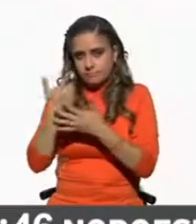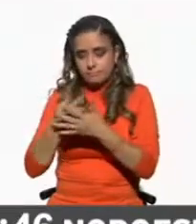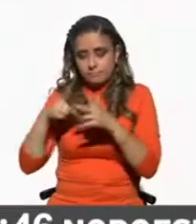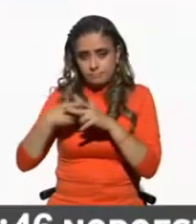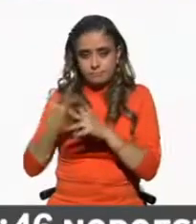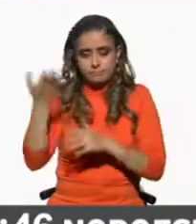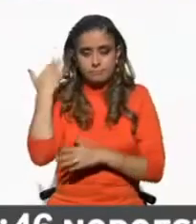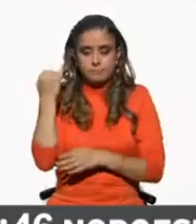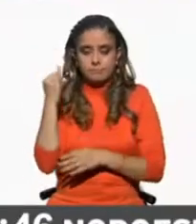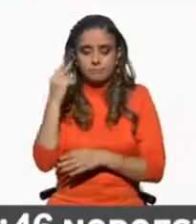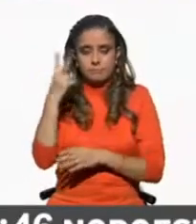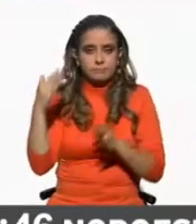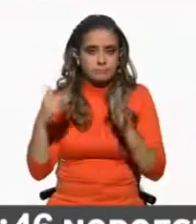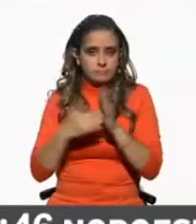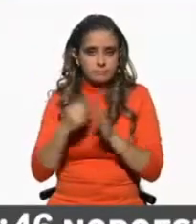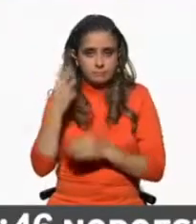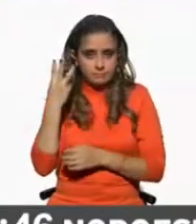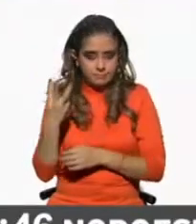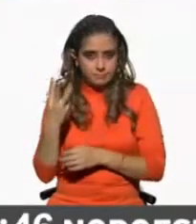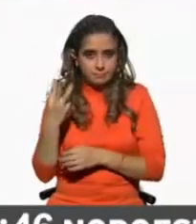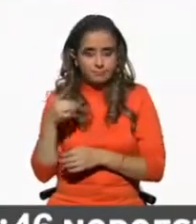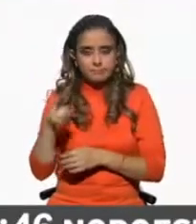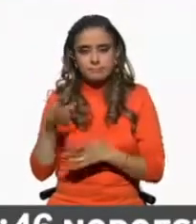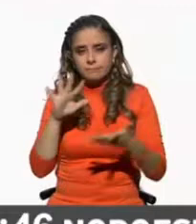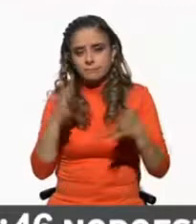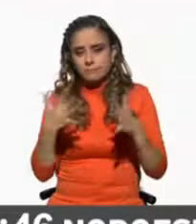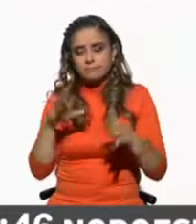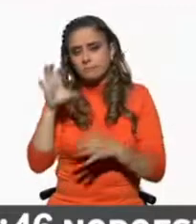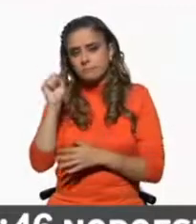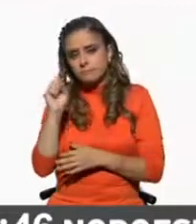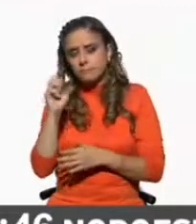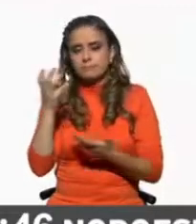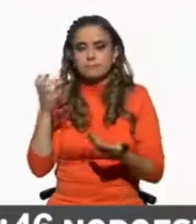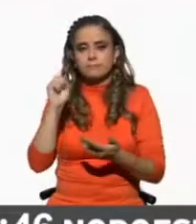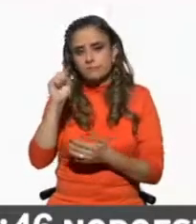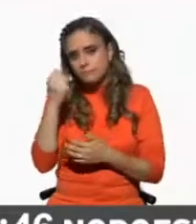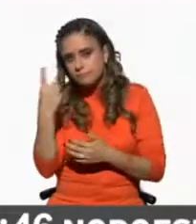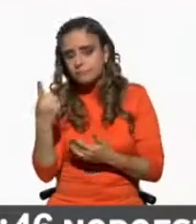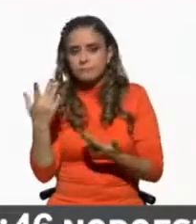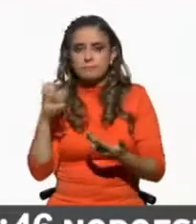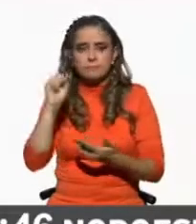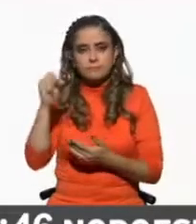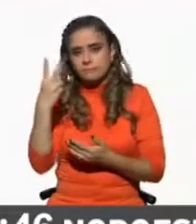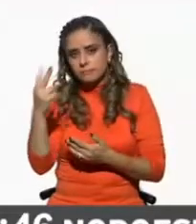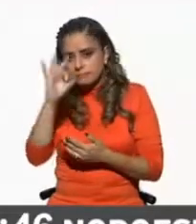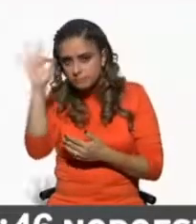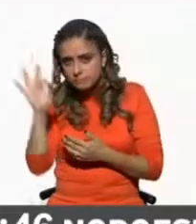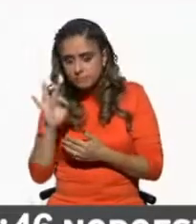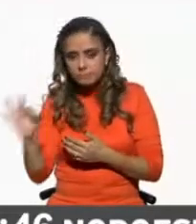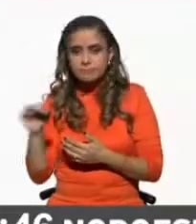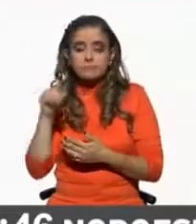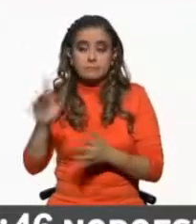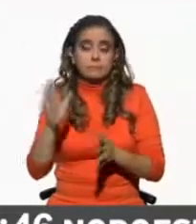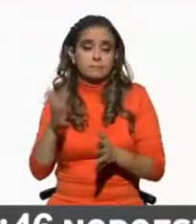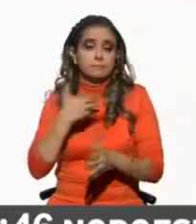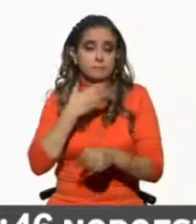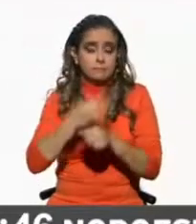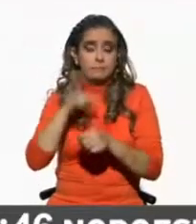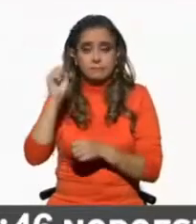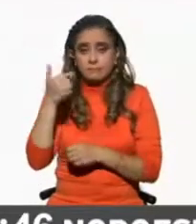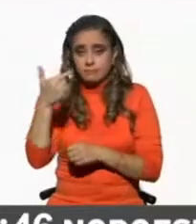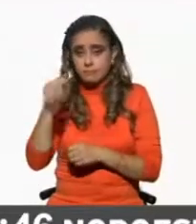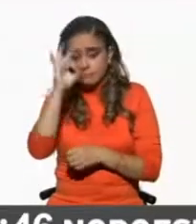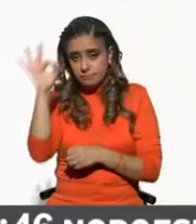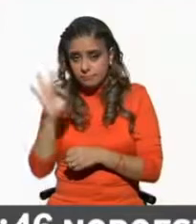de 2003 ha rondado alrededor de los 60, 61, 62%, ha llegado a